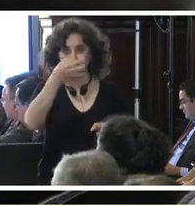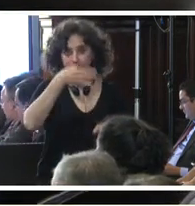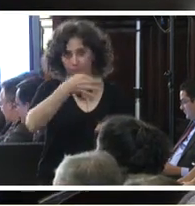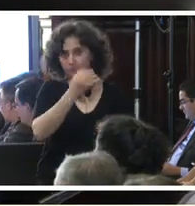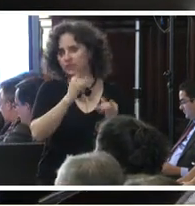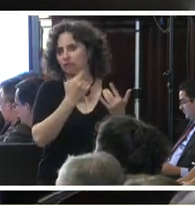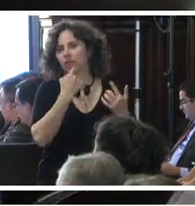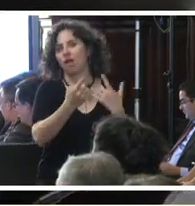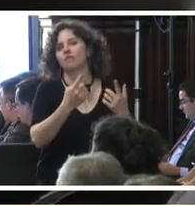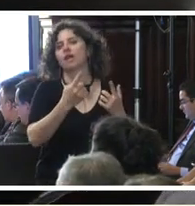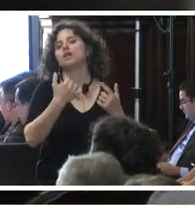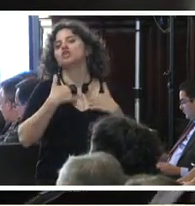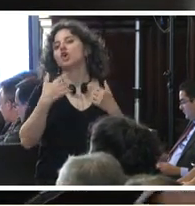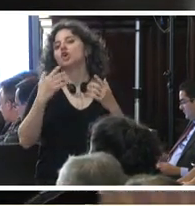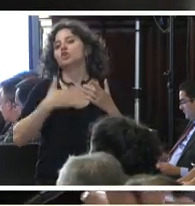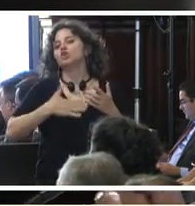y sería un poco más